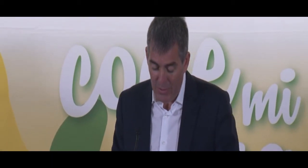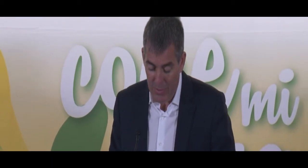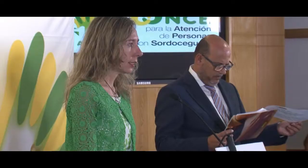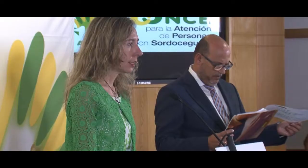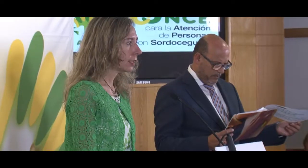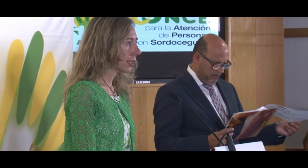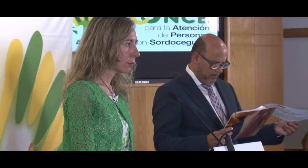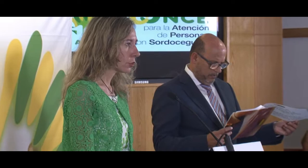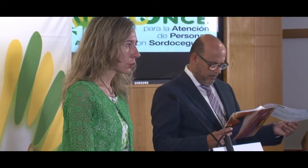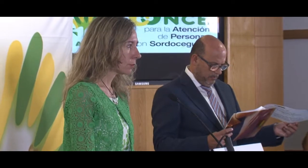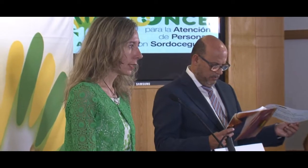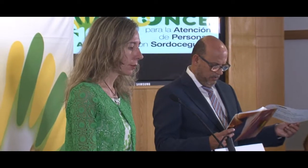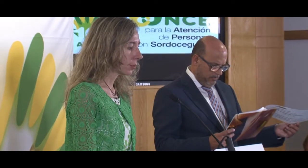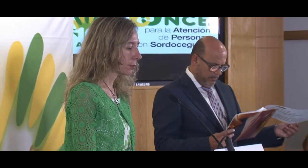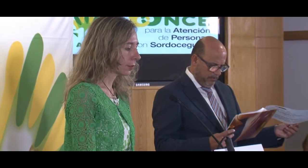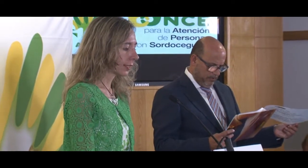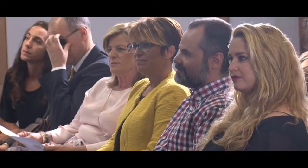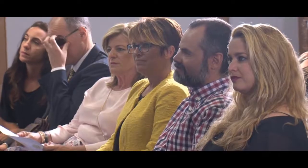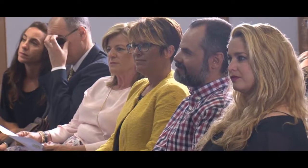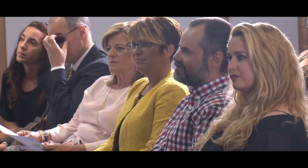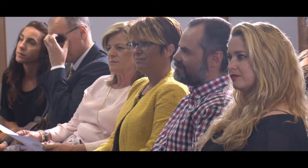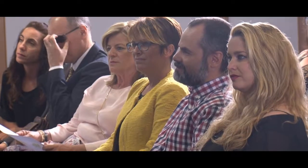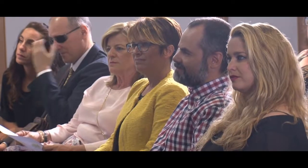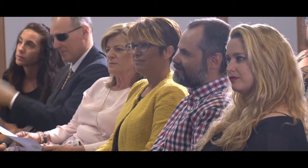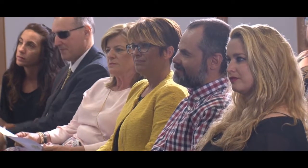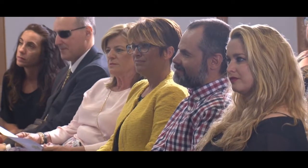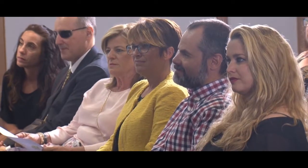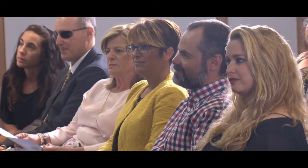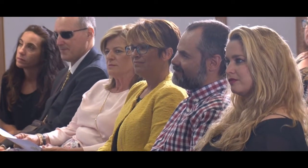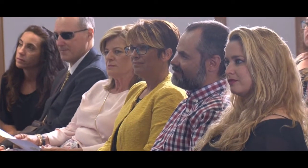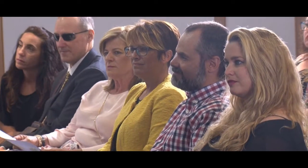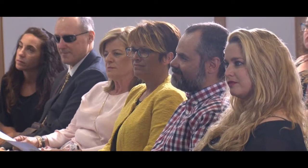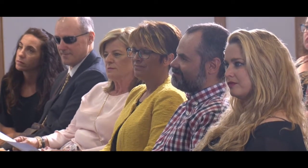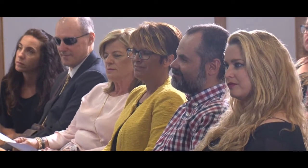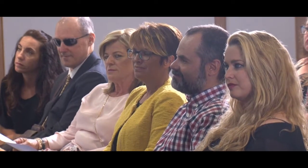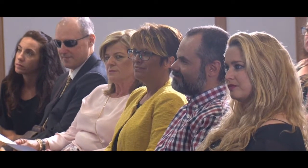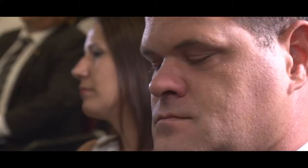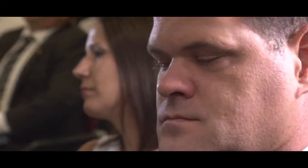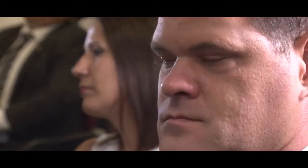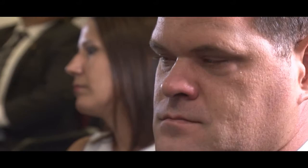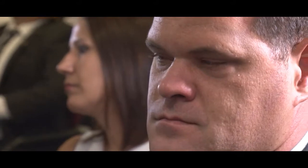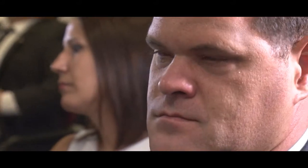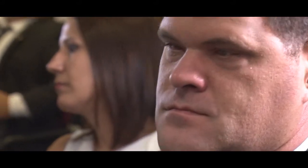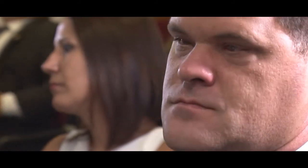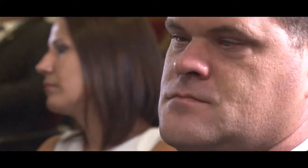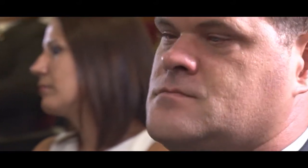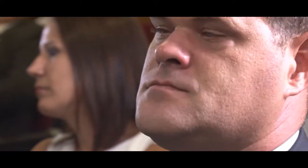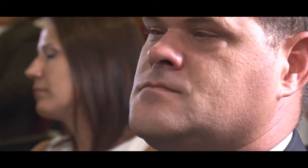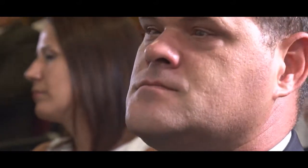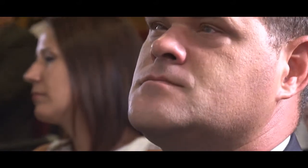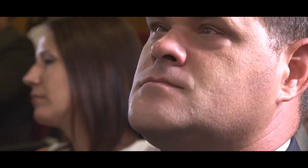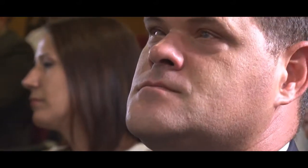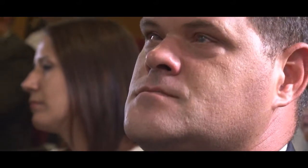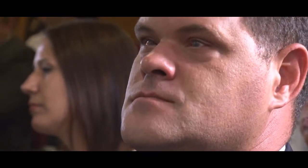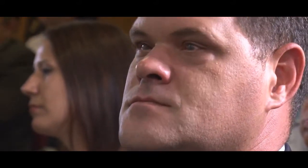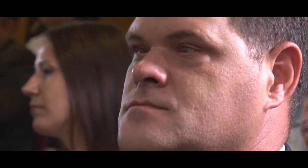celebrarlo por el excelente trabajo que lleva haciendo la 11 durante muchos años, pero en este caso que nos ocupa, el que lleva a cabo con personas que padecen este tipo